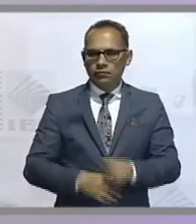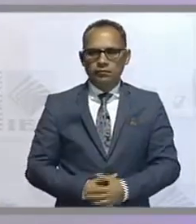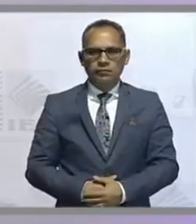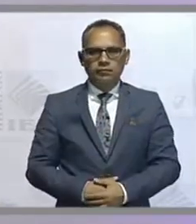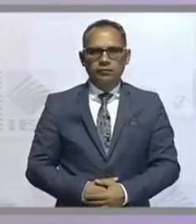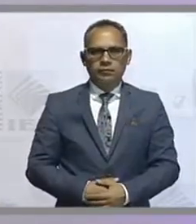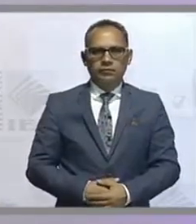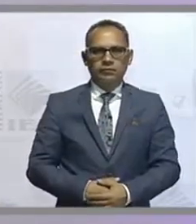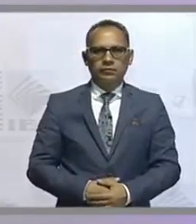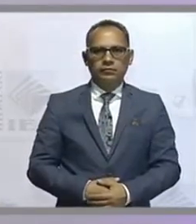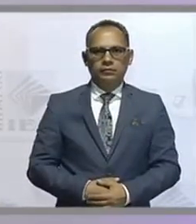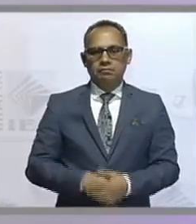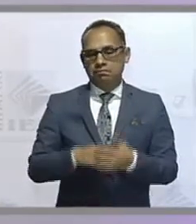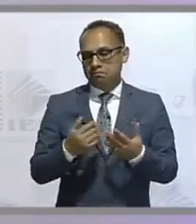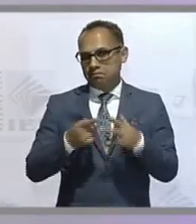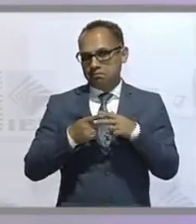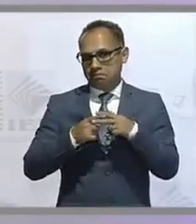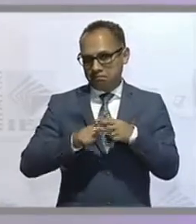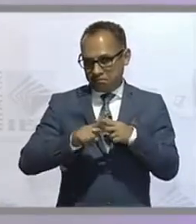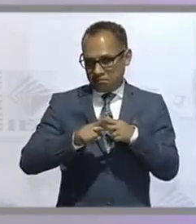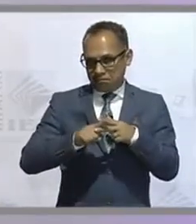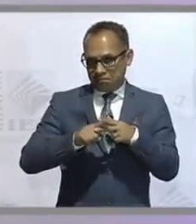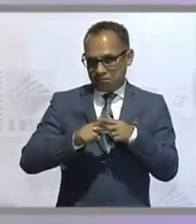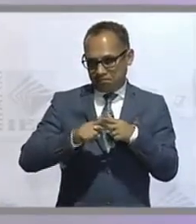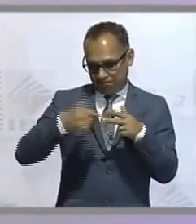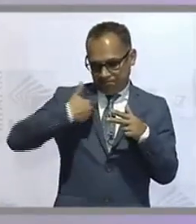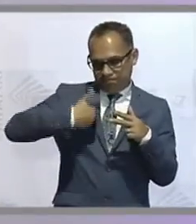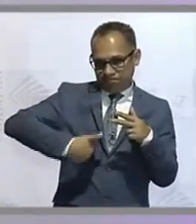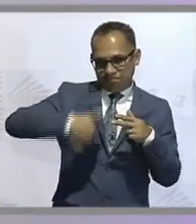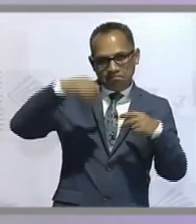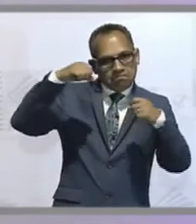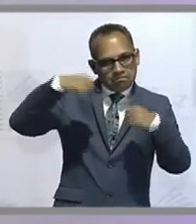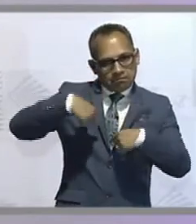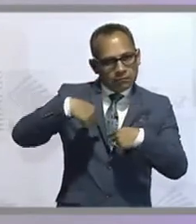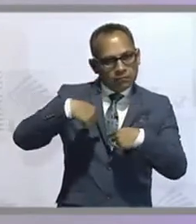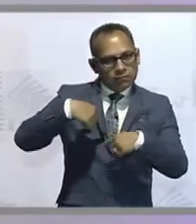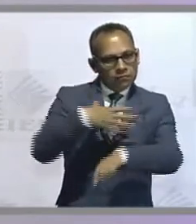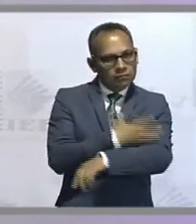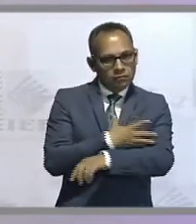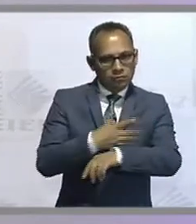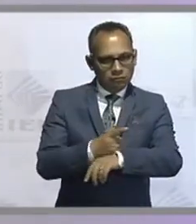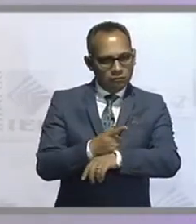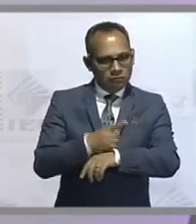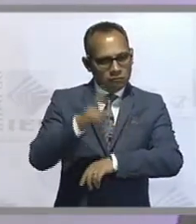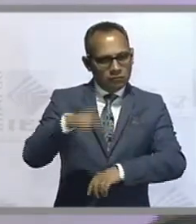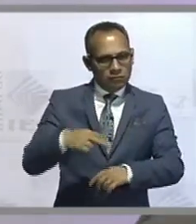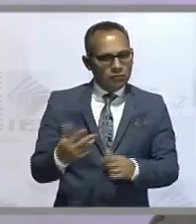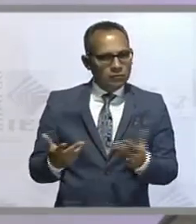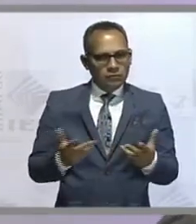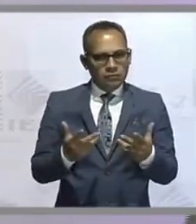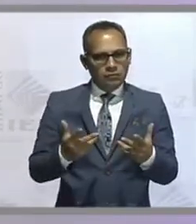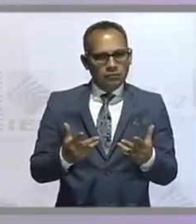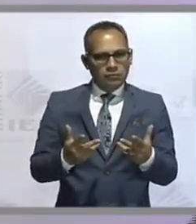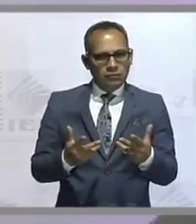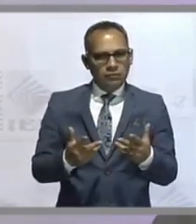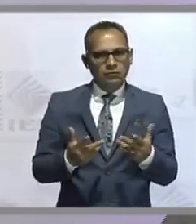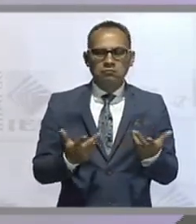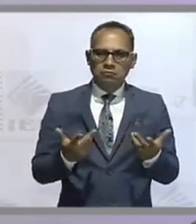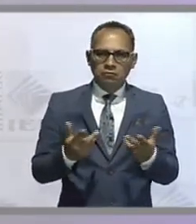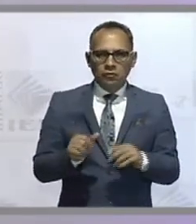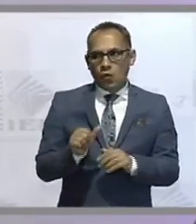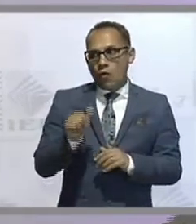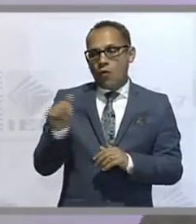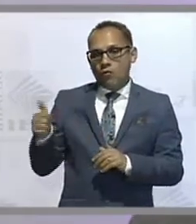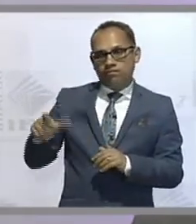honestos con nosotros mismos y lo que representamos es muy fácil apoyarse de lo que está haciendo los